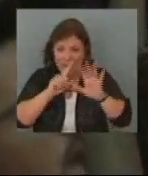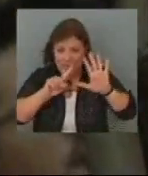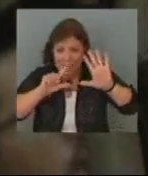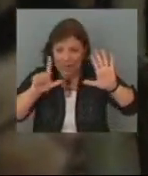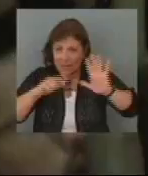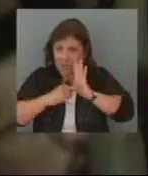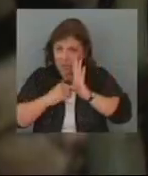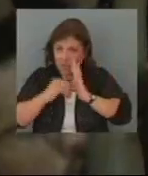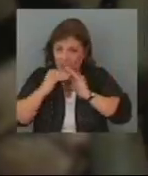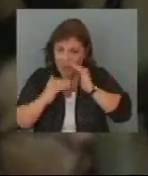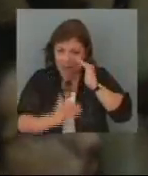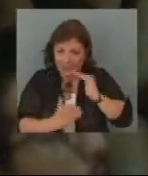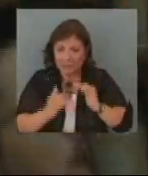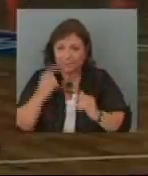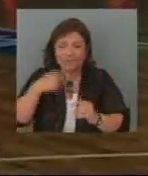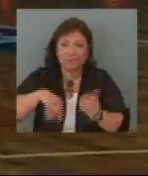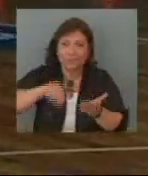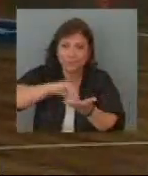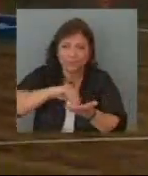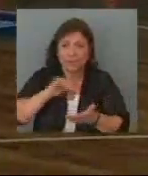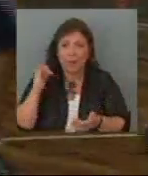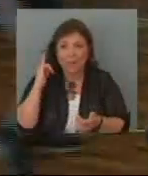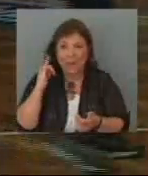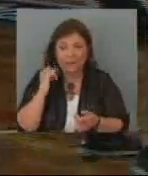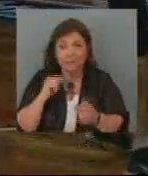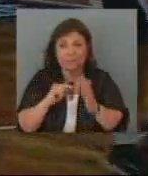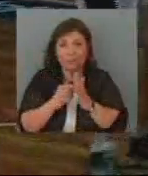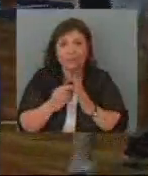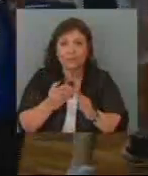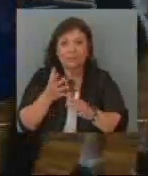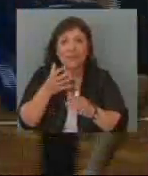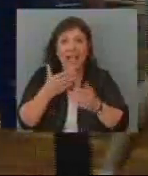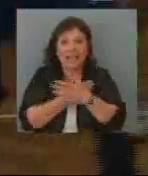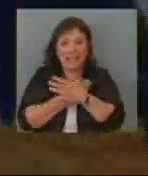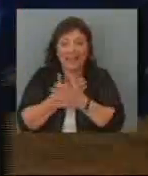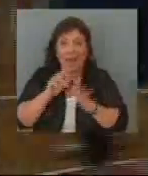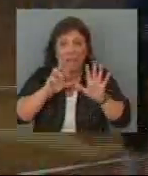abajo al misionero. Además, Malvin se quedó con el punto ante Atenas,